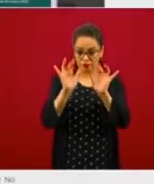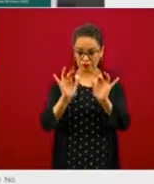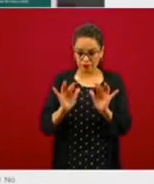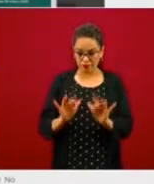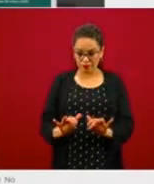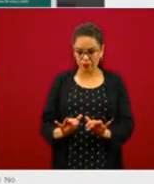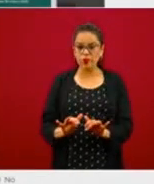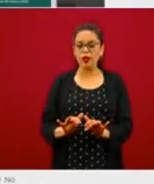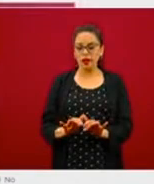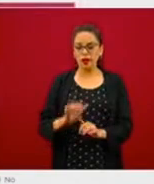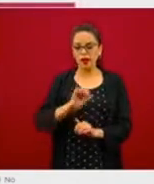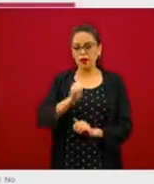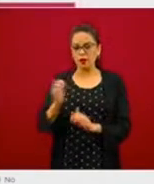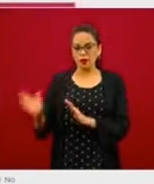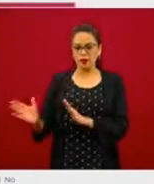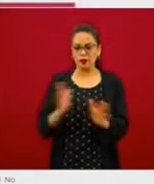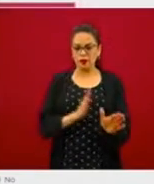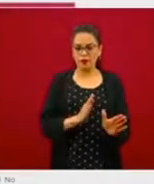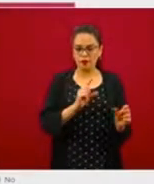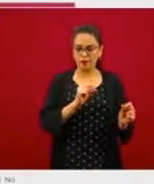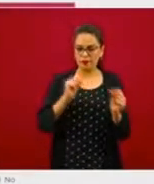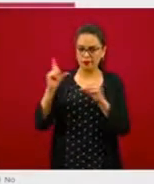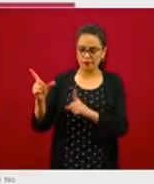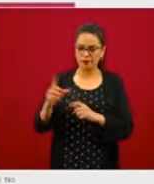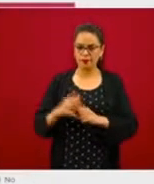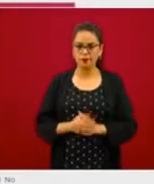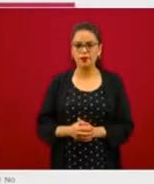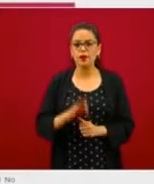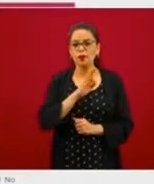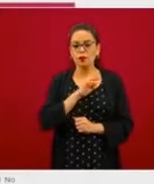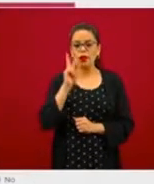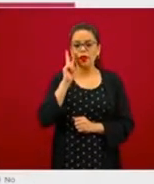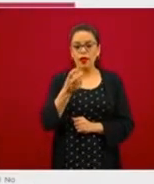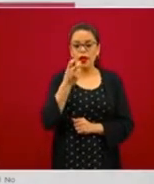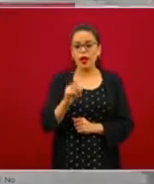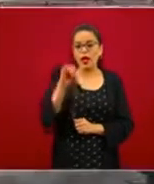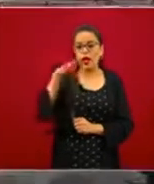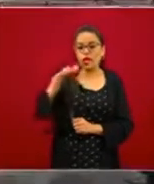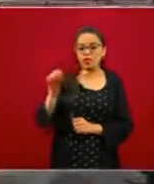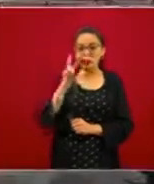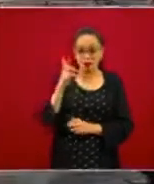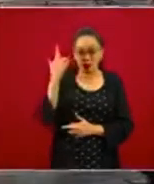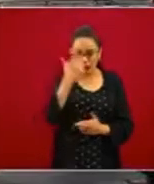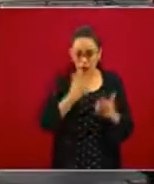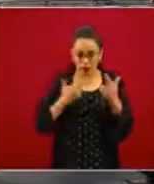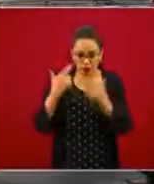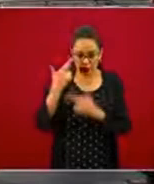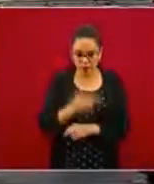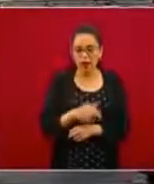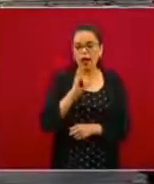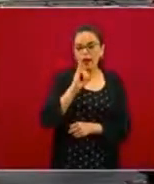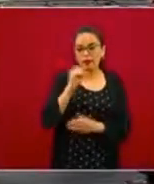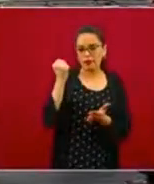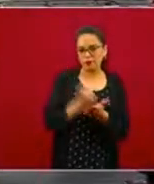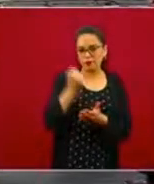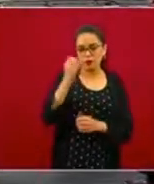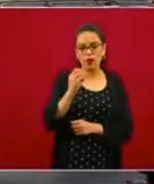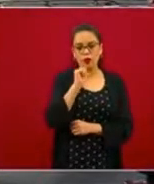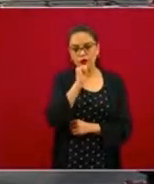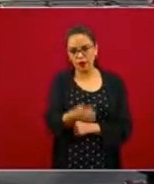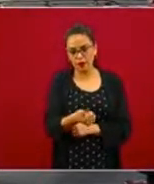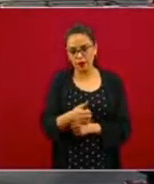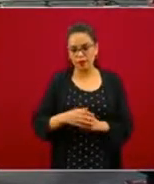a Once la you feel siguiente, that, ya se hace la validación por parte del Seguro the Social Social. Security Así system ocurrió does a y así validation. operó durante